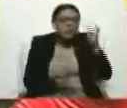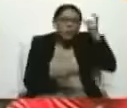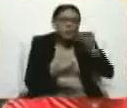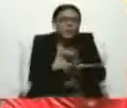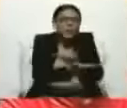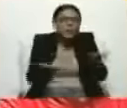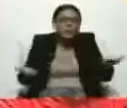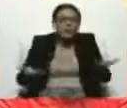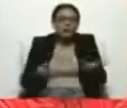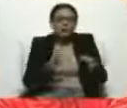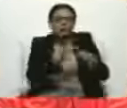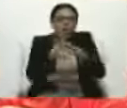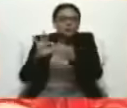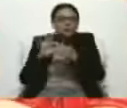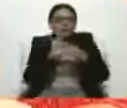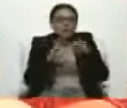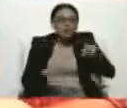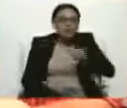cosas de lejos.